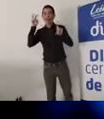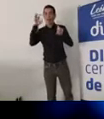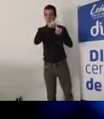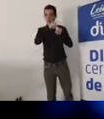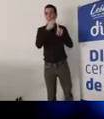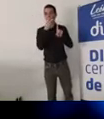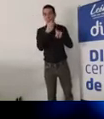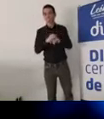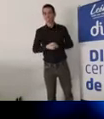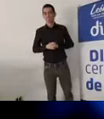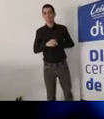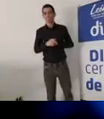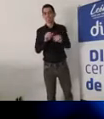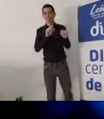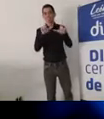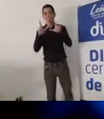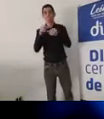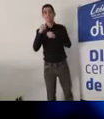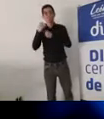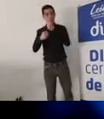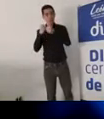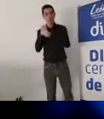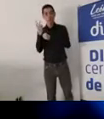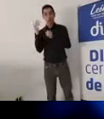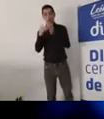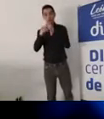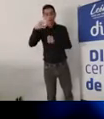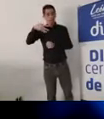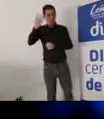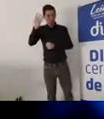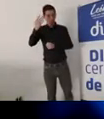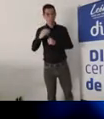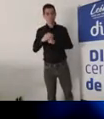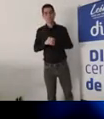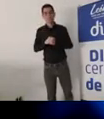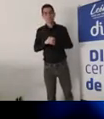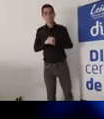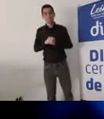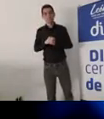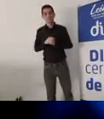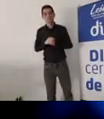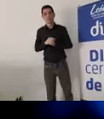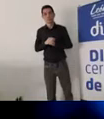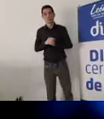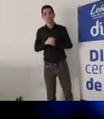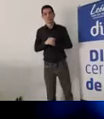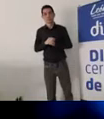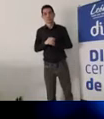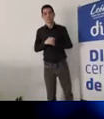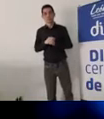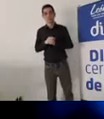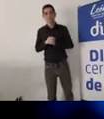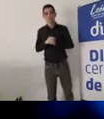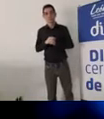Y luego, en el año 2014, el mundo tiene una discusión trascendental, y es que se nos vence a nivel